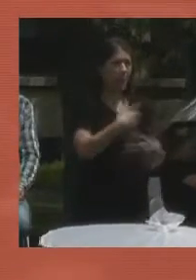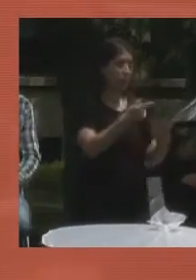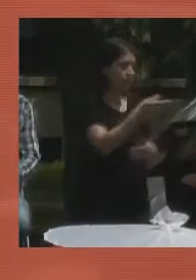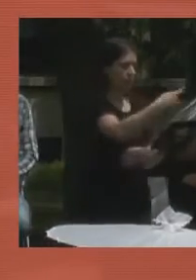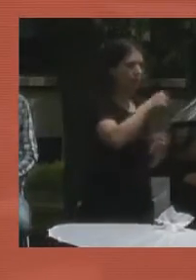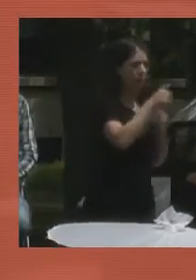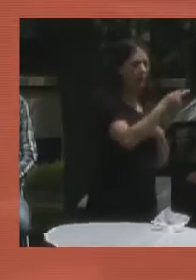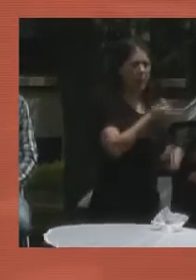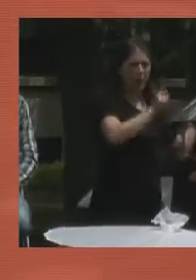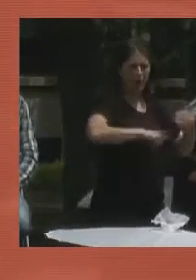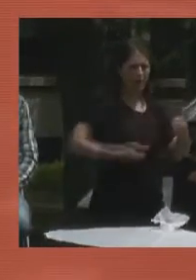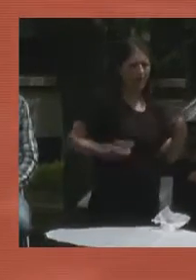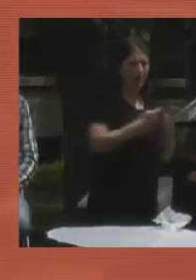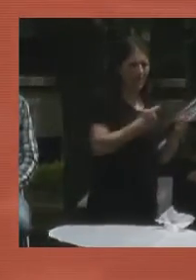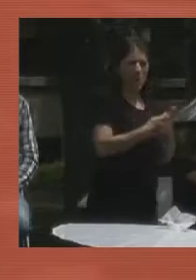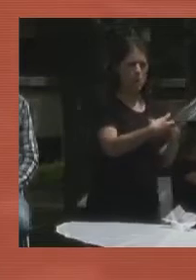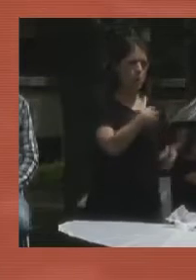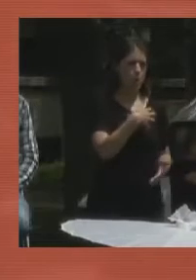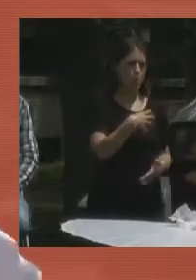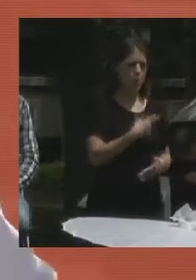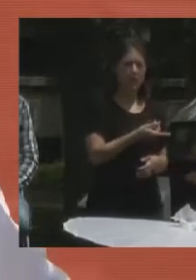as futuras e tal. Non é que